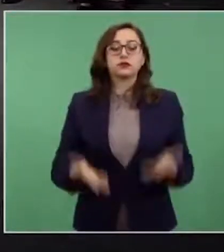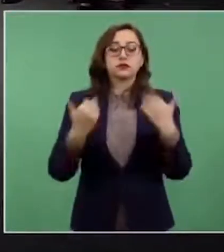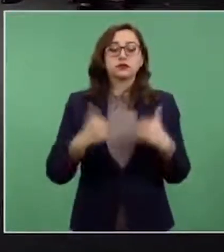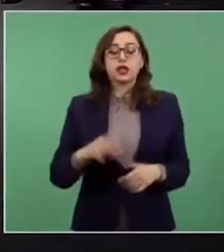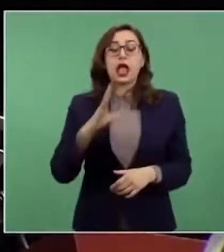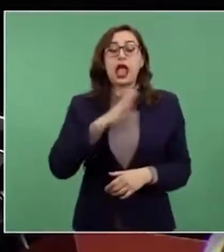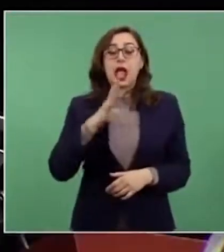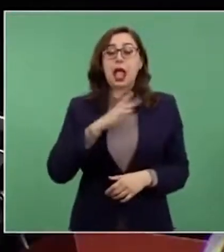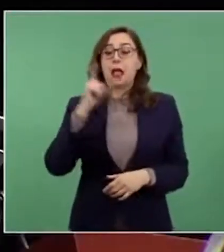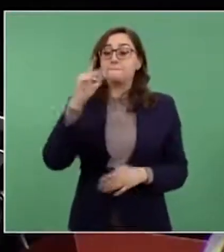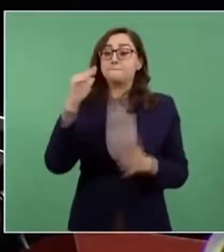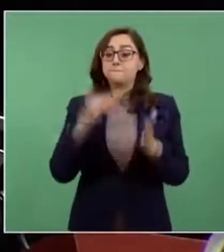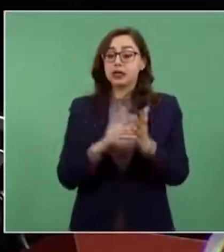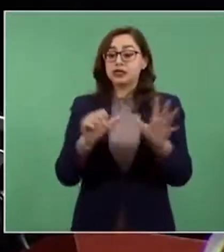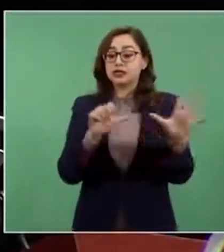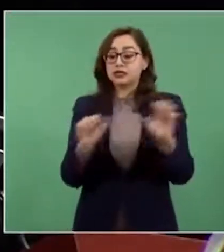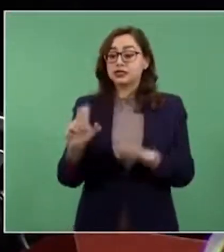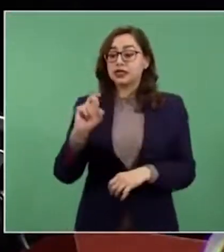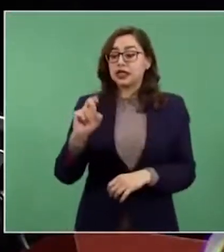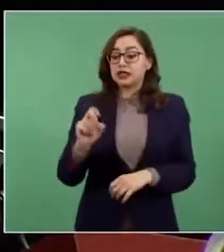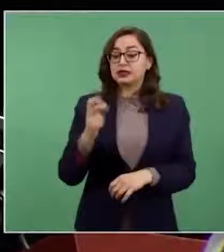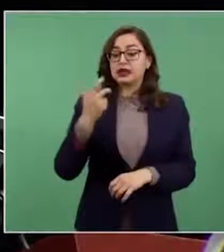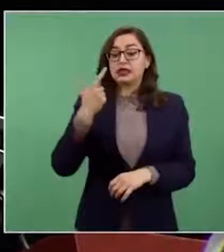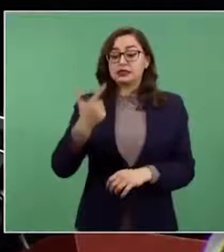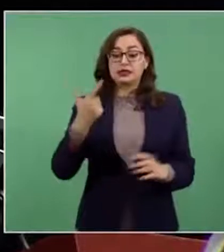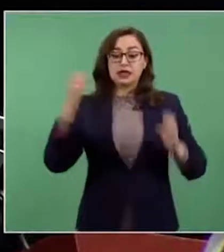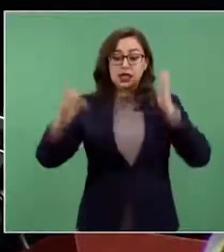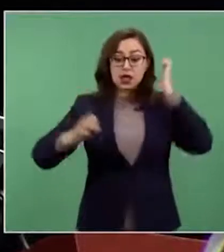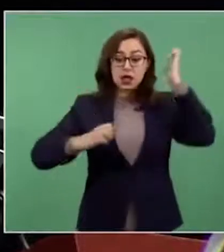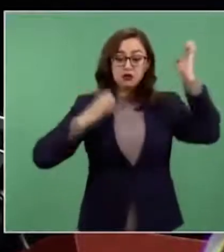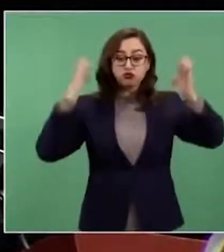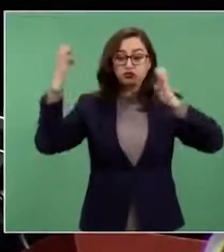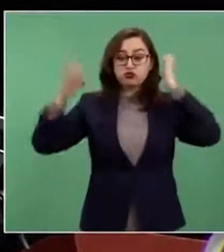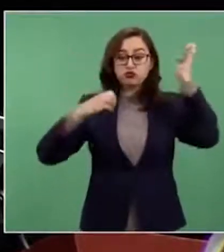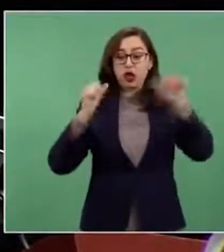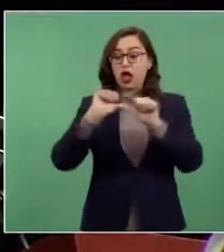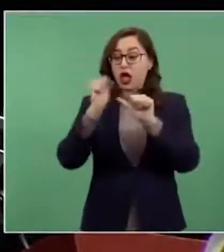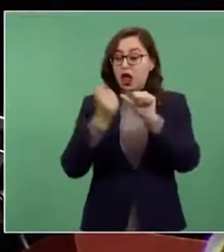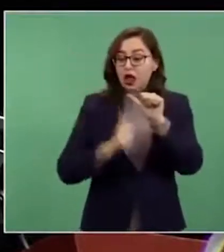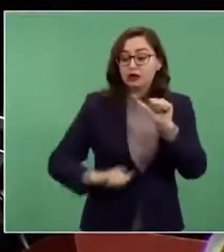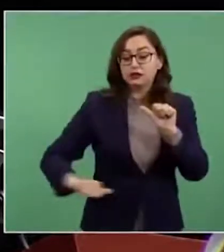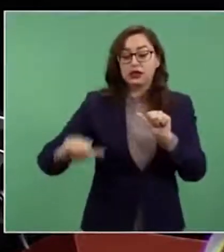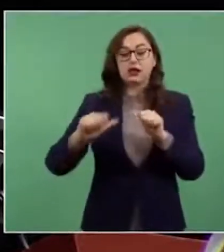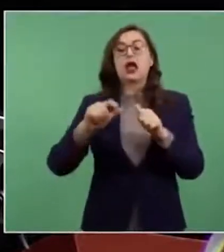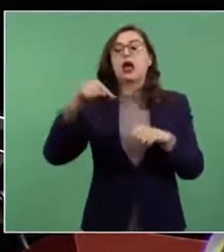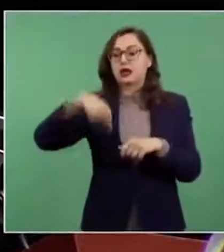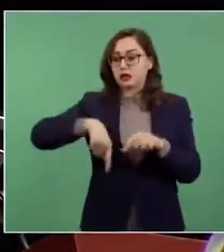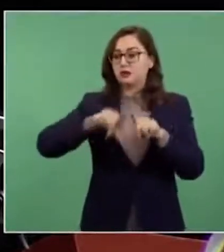1,637 exposiciones artísticas y arqueológicas en México y en el extranjero.